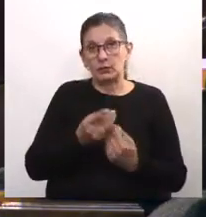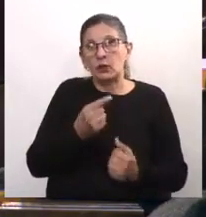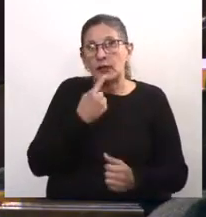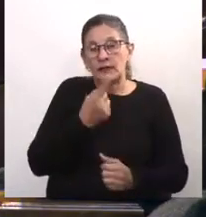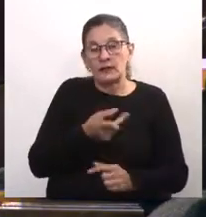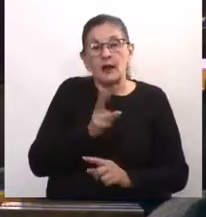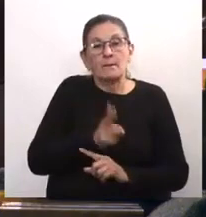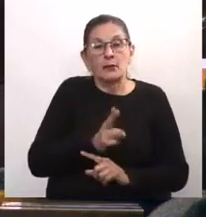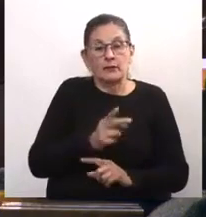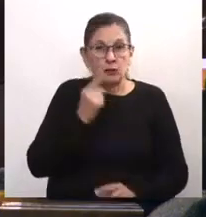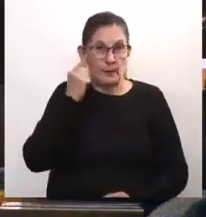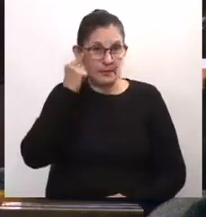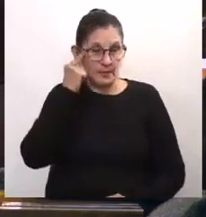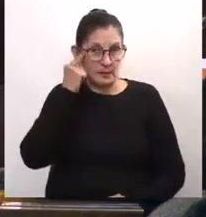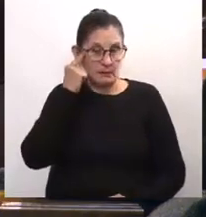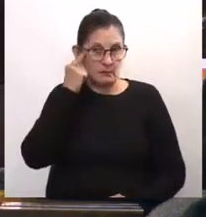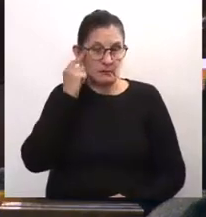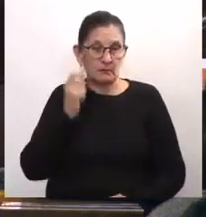pensar.